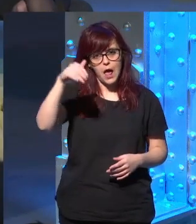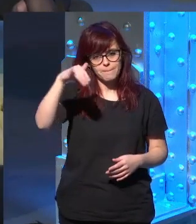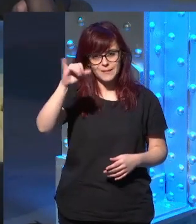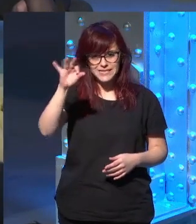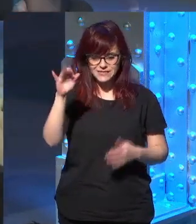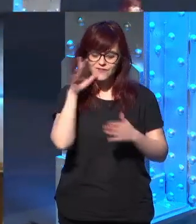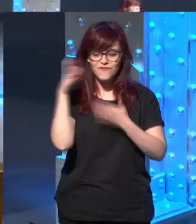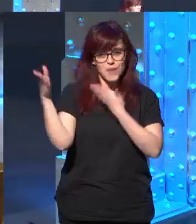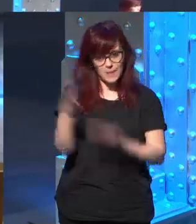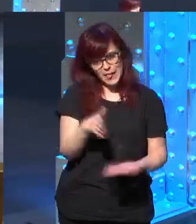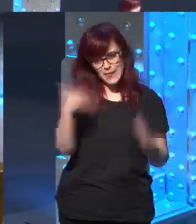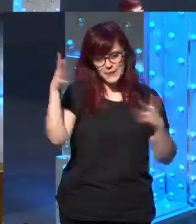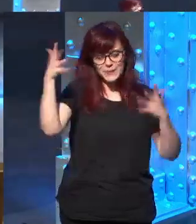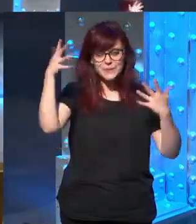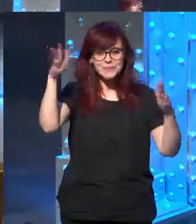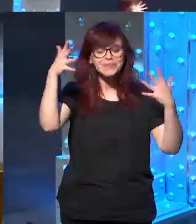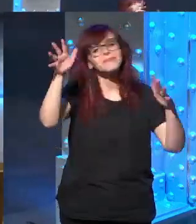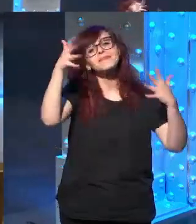Bienvenida, Yusia.